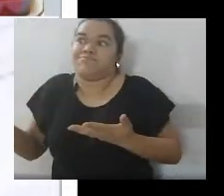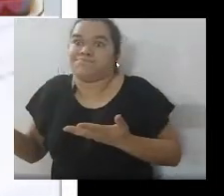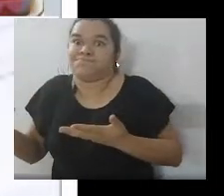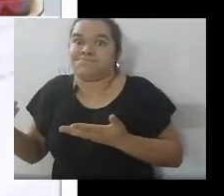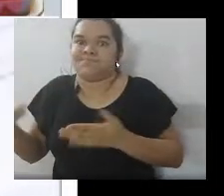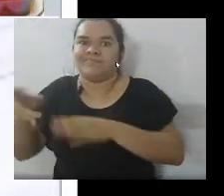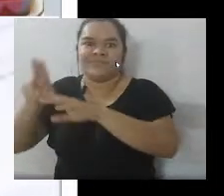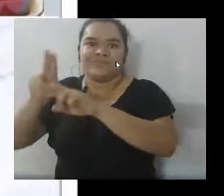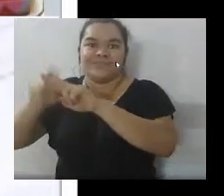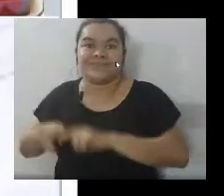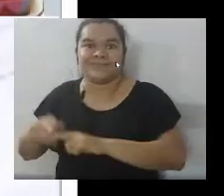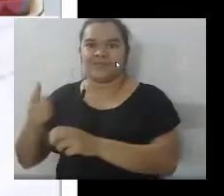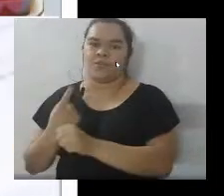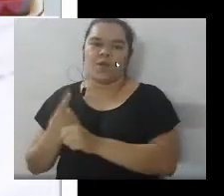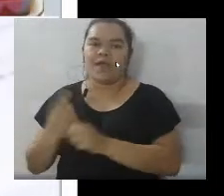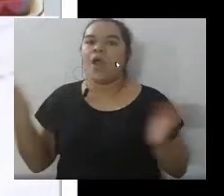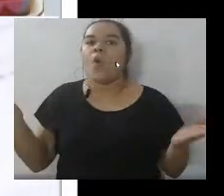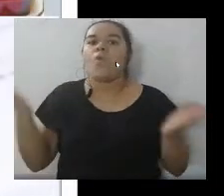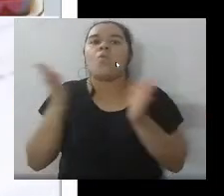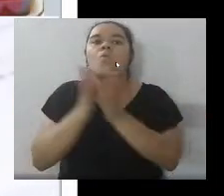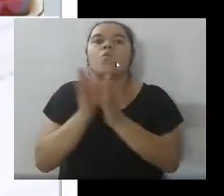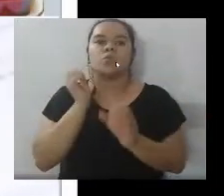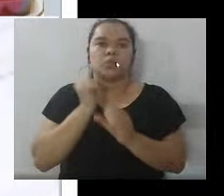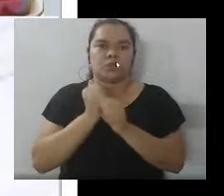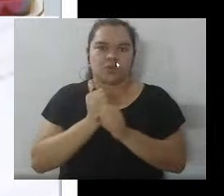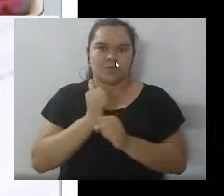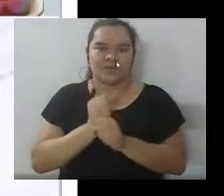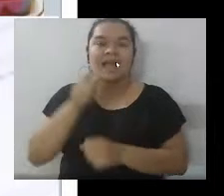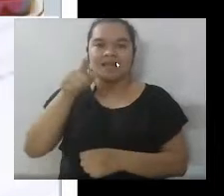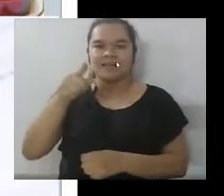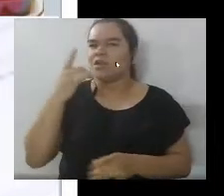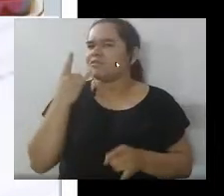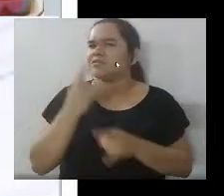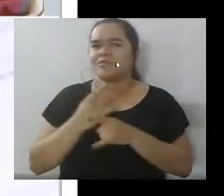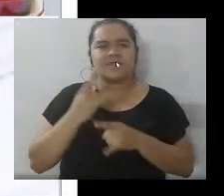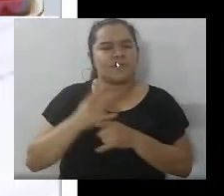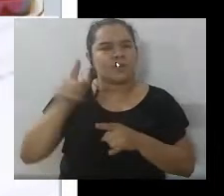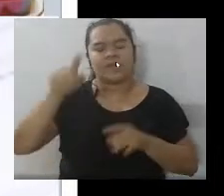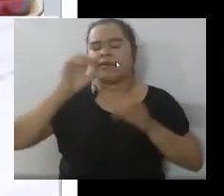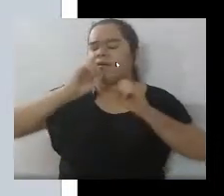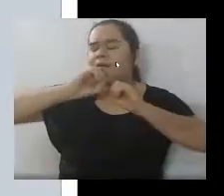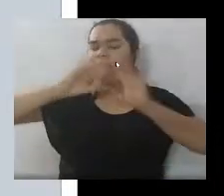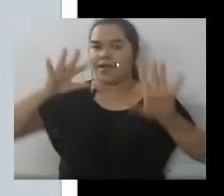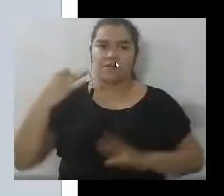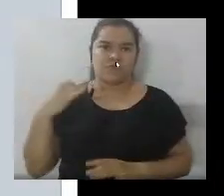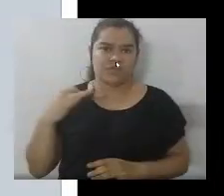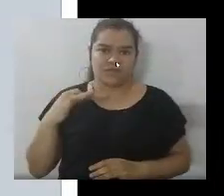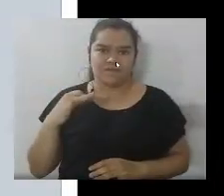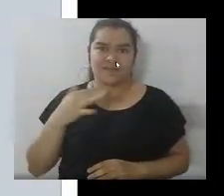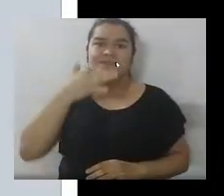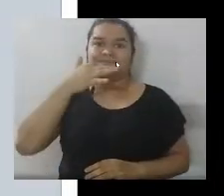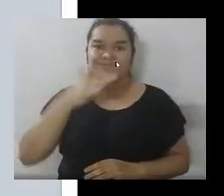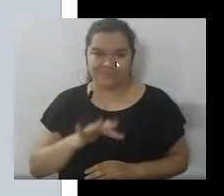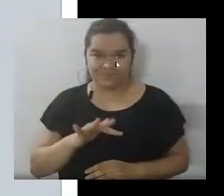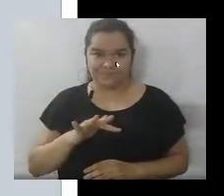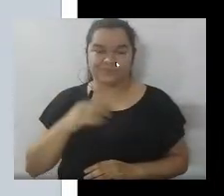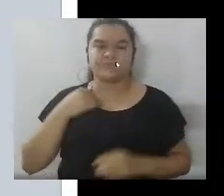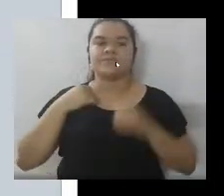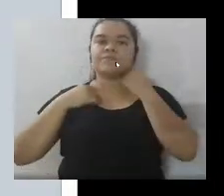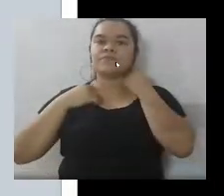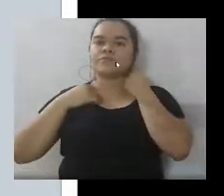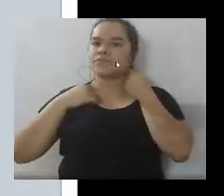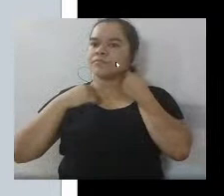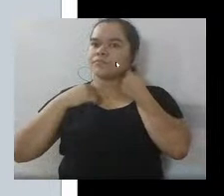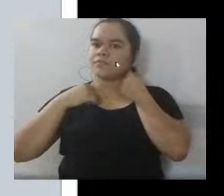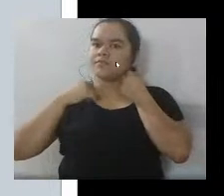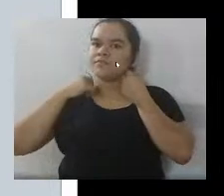Es un trabajo en conjunto y esto es algo que ustedes tienen que tener en claro desde el primer día. ¿Cómo hacemos esto?